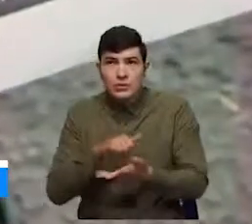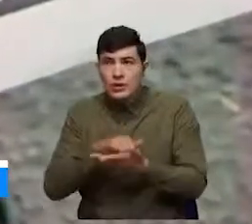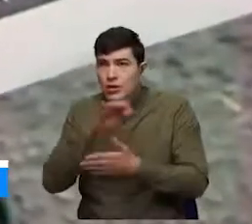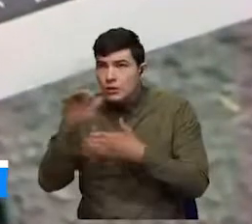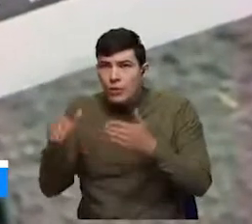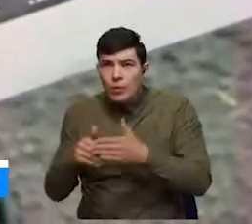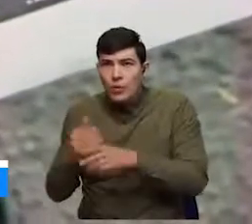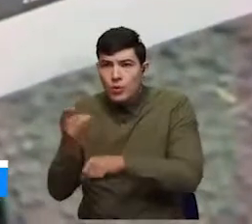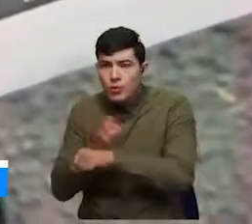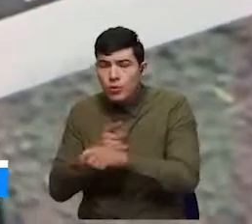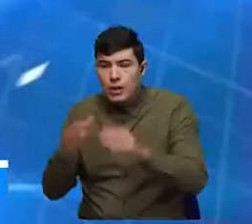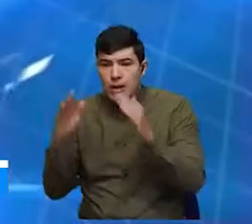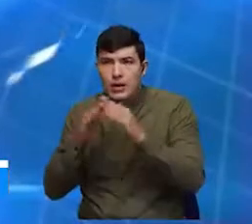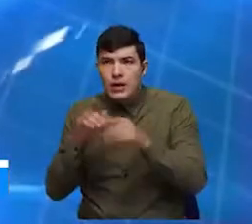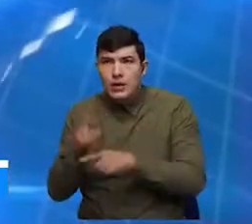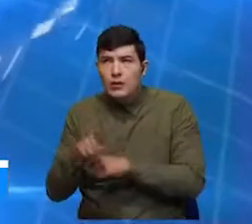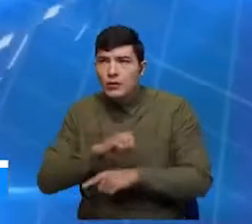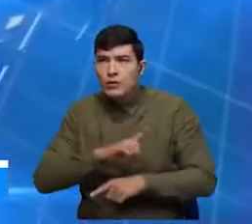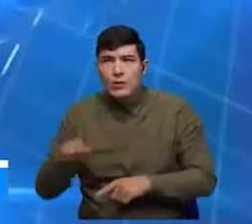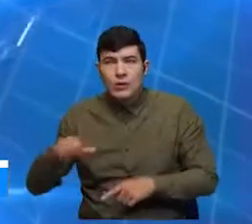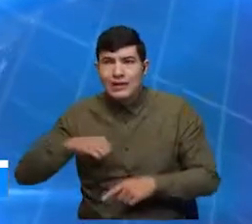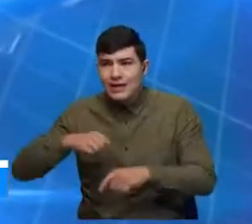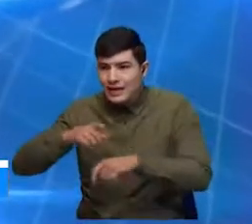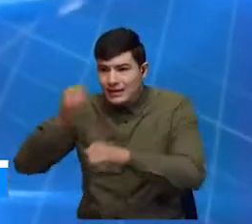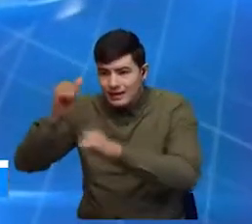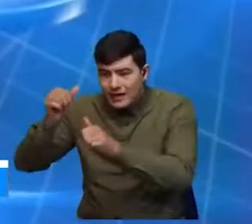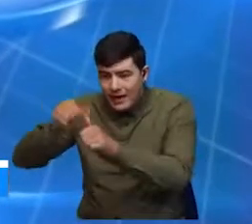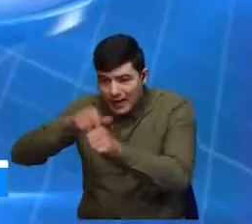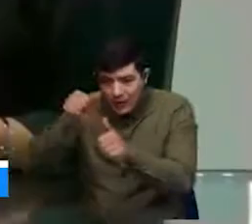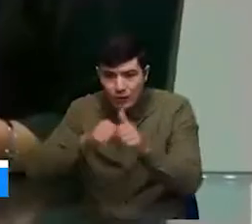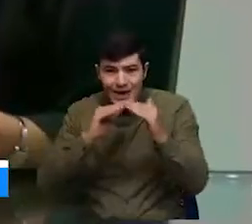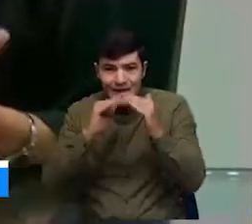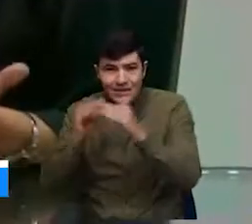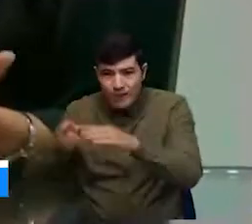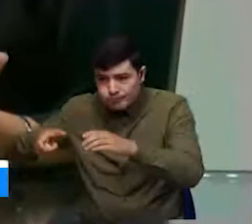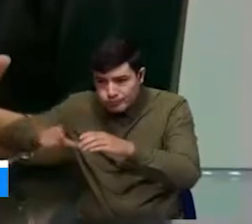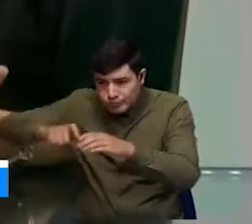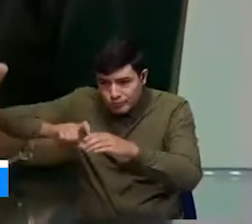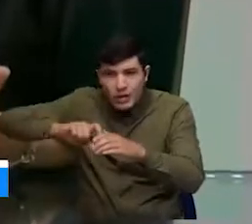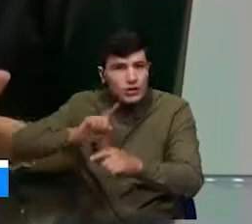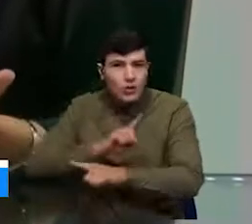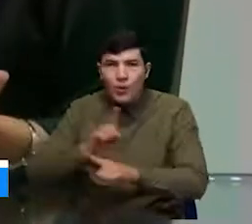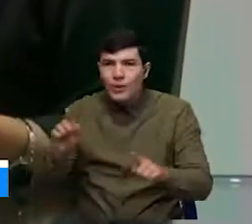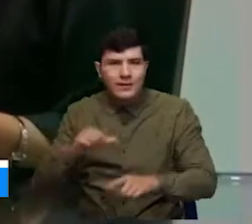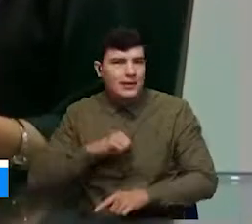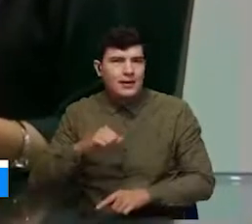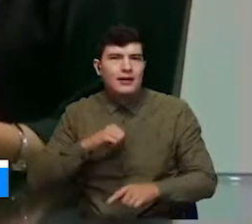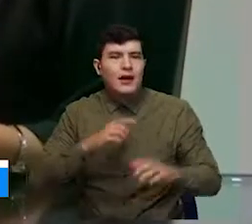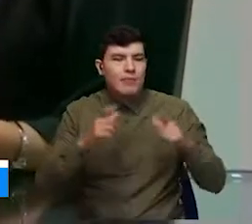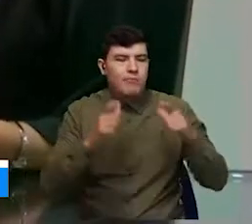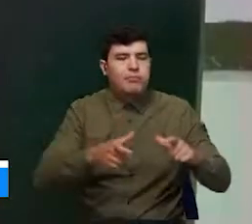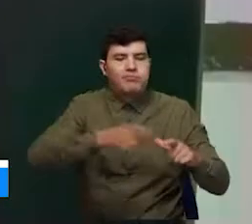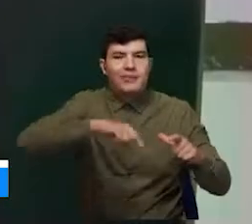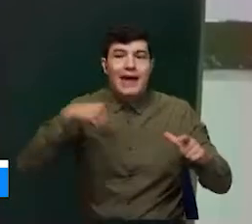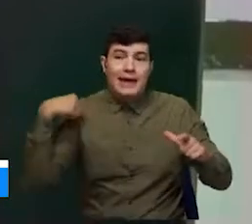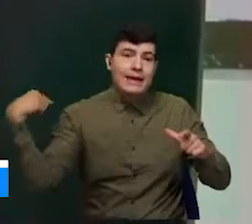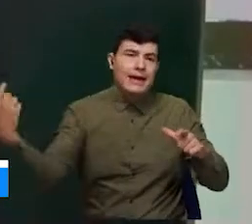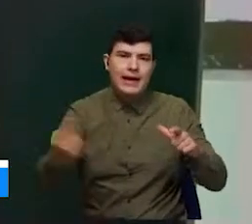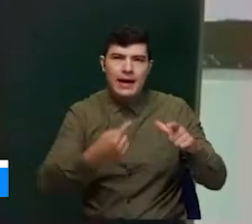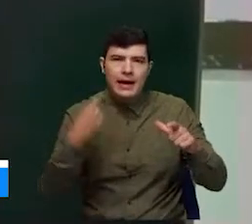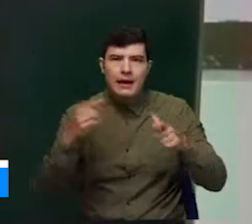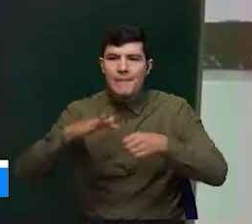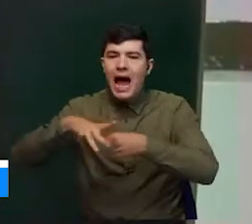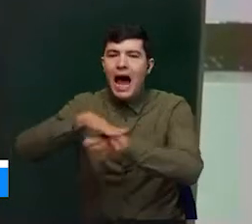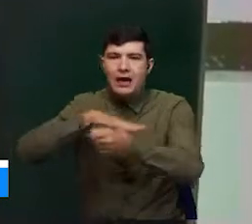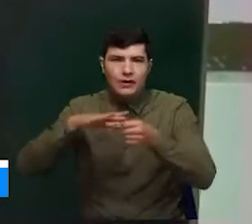casas del sector ya que no tienen medidores individuales sin embargo la gerente de la fundación ve y se explica la situación la deuda que hay